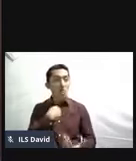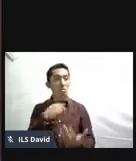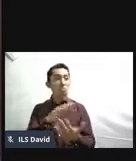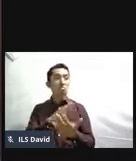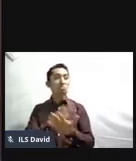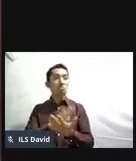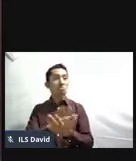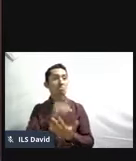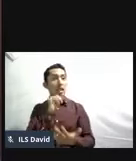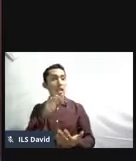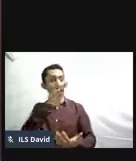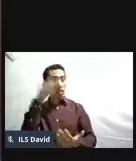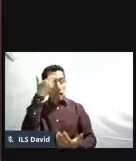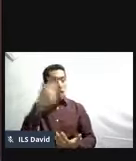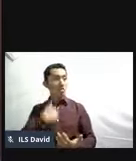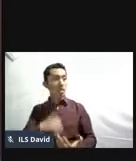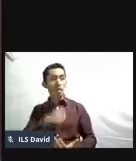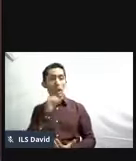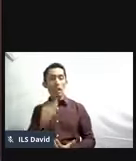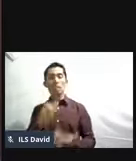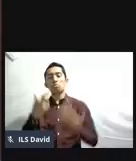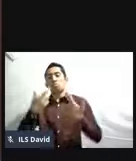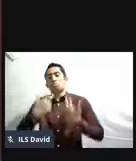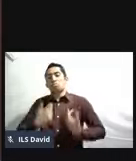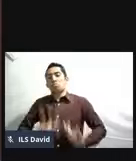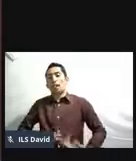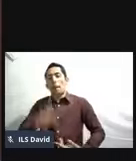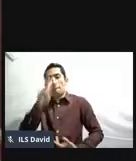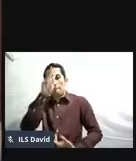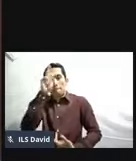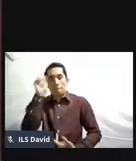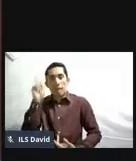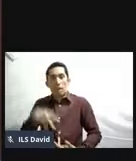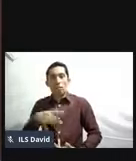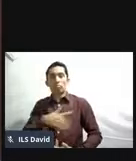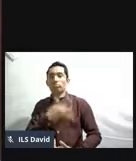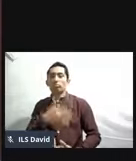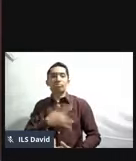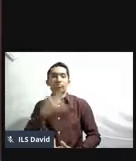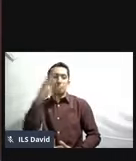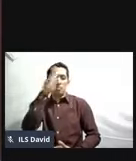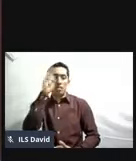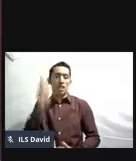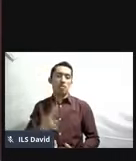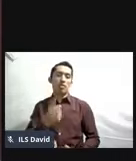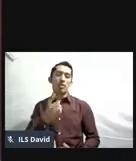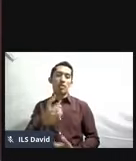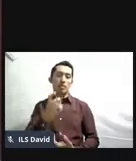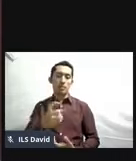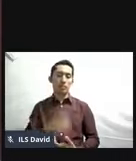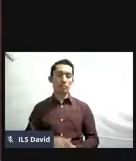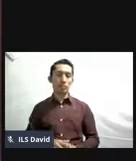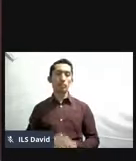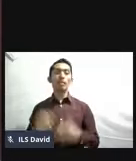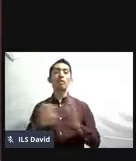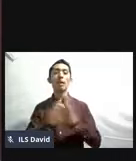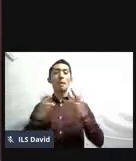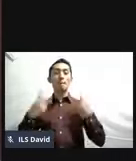lectura y es que la gente... La mayoría de la población, pues, que no tiene el hábito